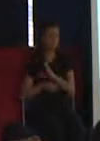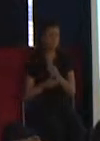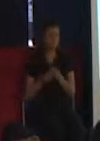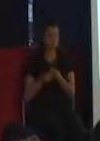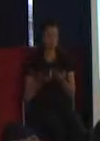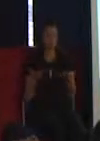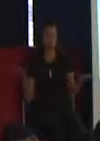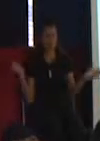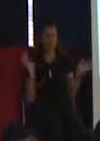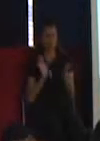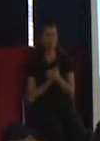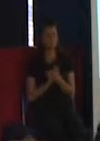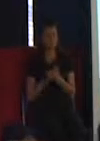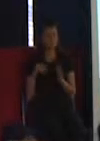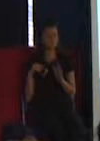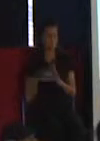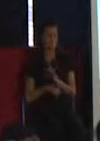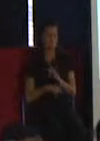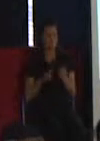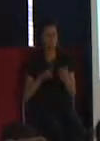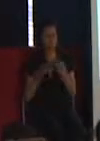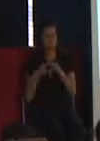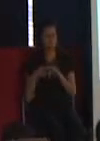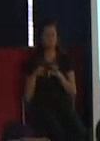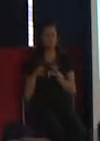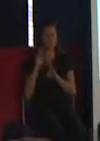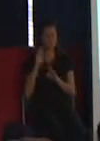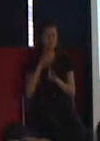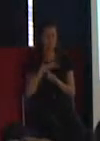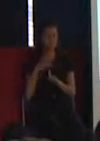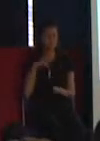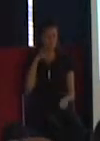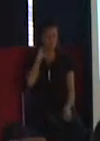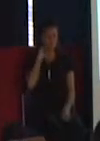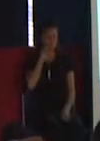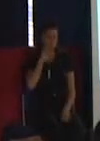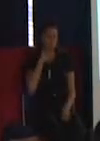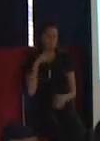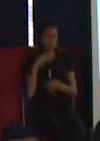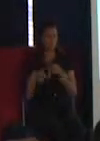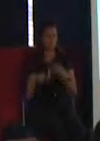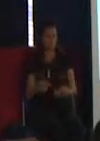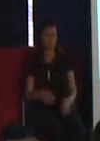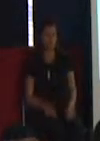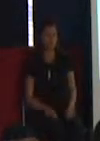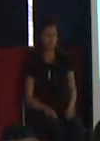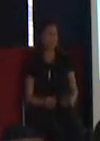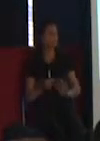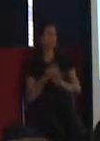fondo, ¿sí? En materia de salud sexual y reproductiva.